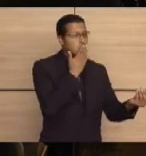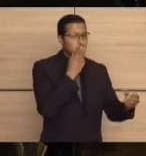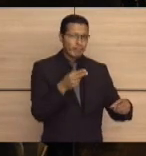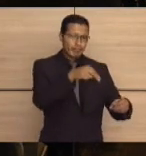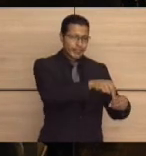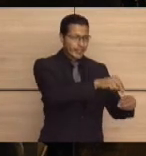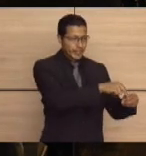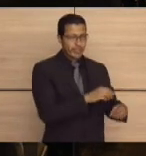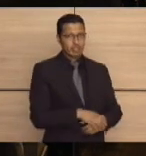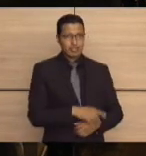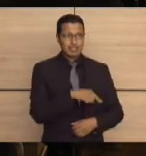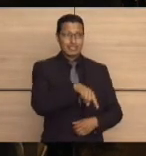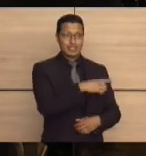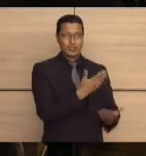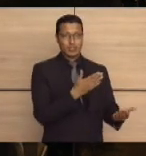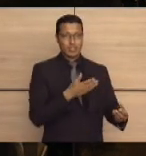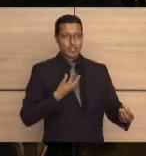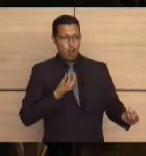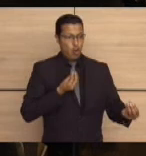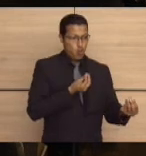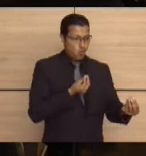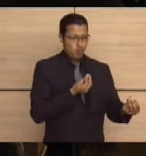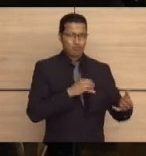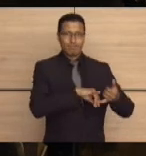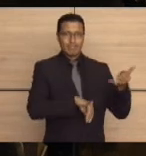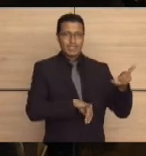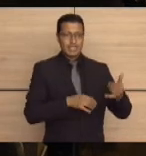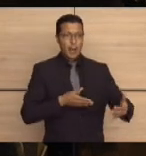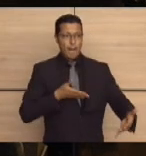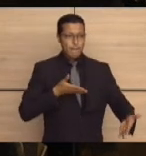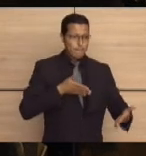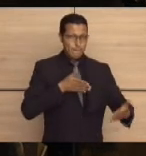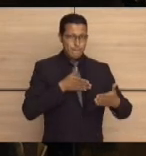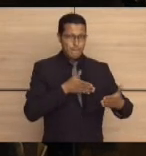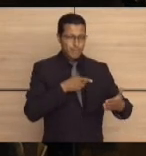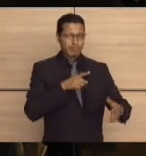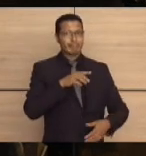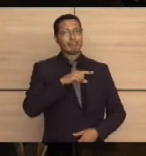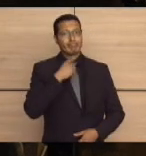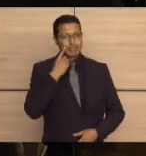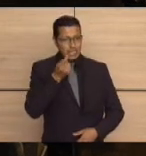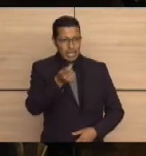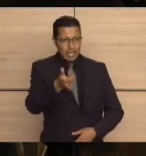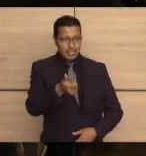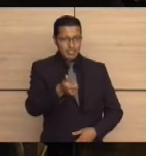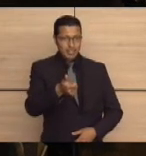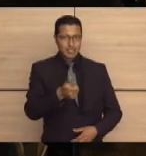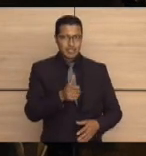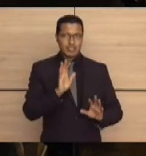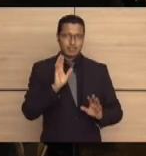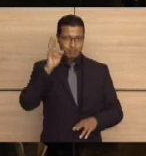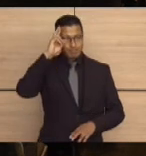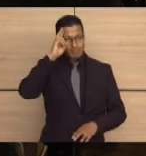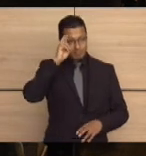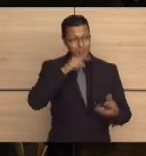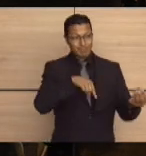Que por supuesto se estaban atravesando en el camino de la independencia y iban a hacer fracasar la independencia, pero también es cierto que